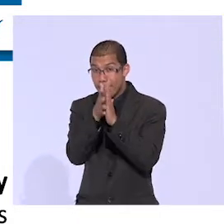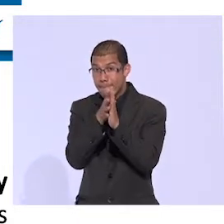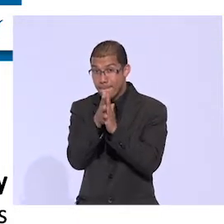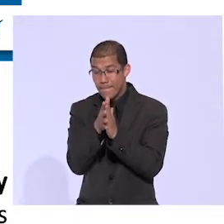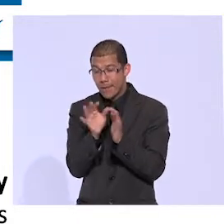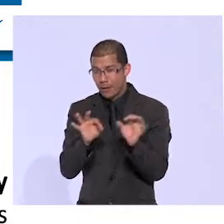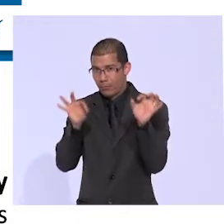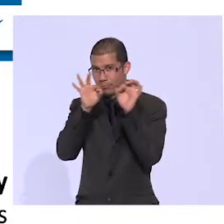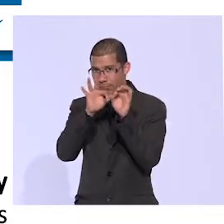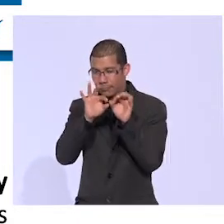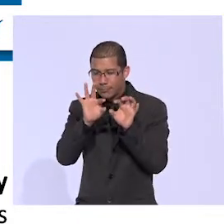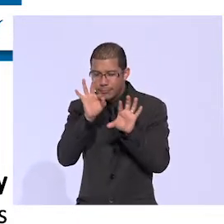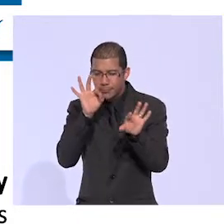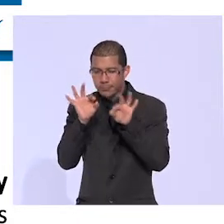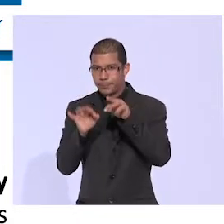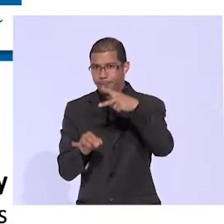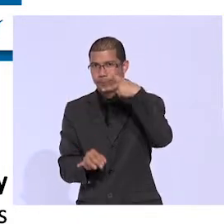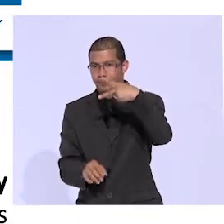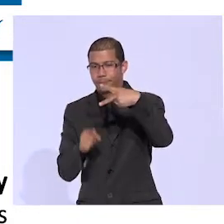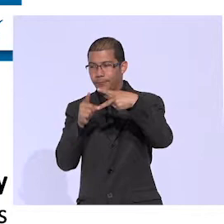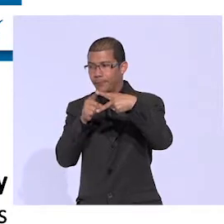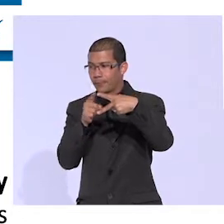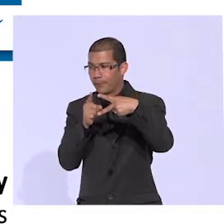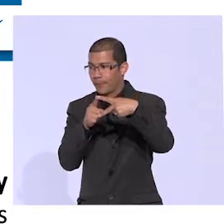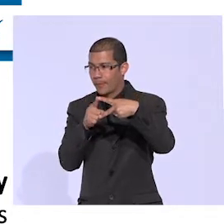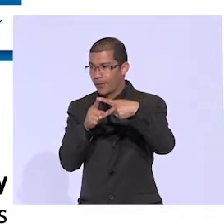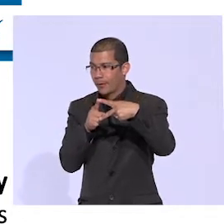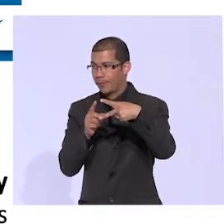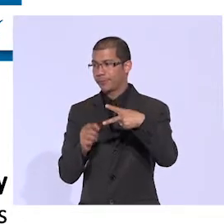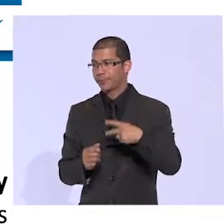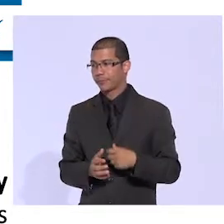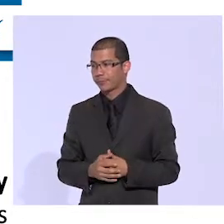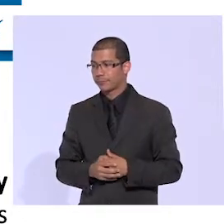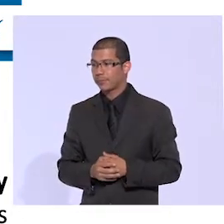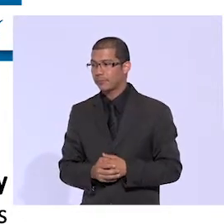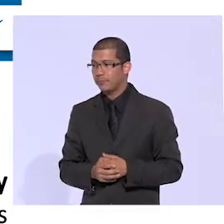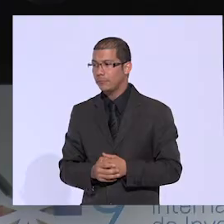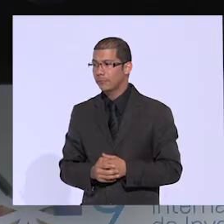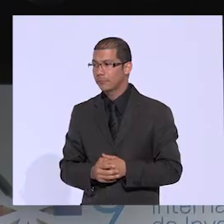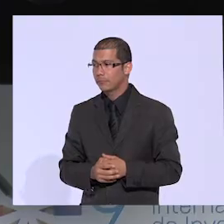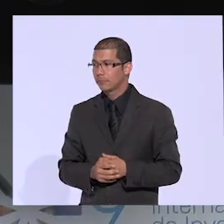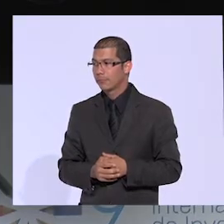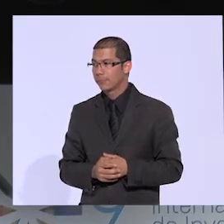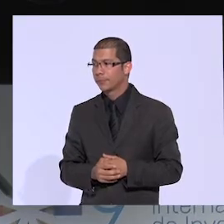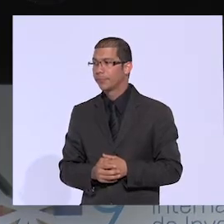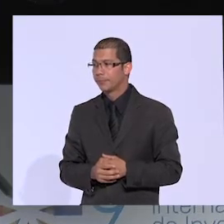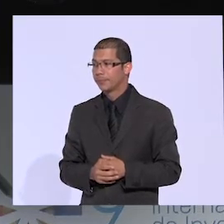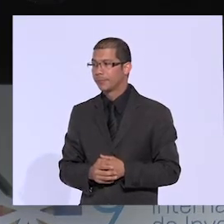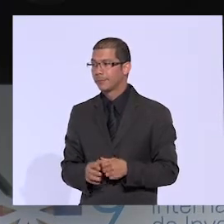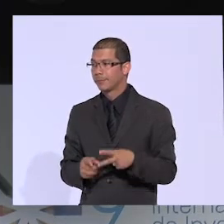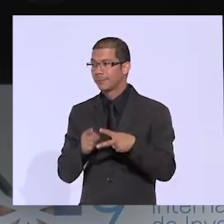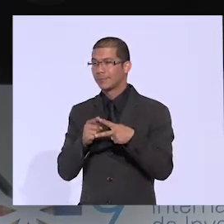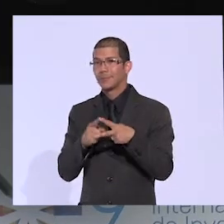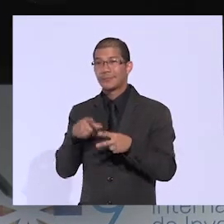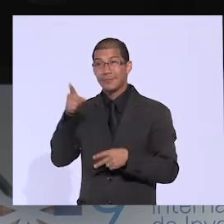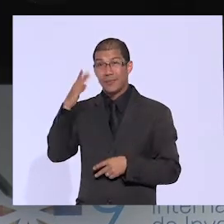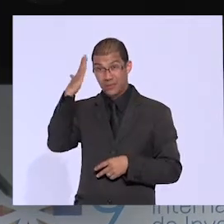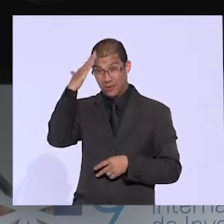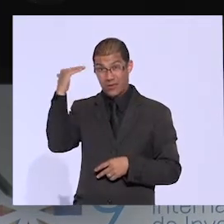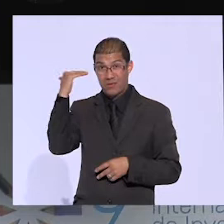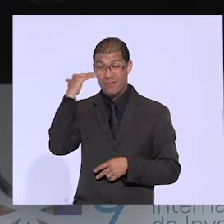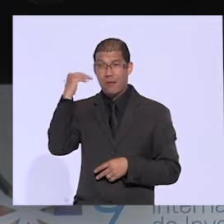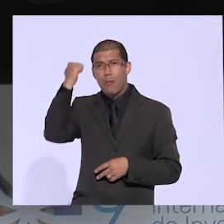cosas. Primero, que Corea, a ver, voy para atrás, que Corea, los profesores coreanos